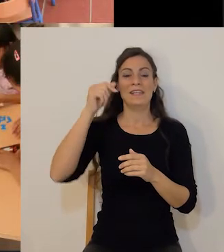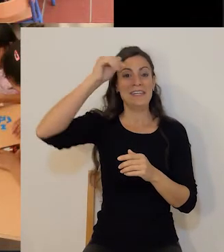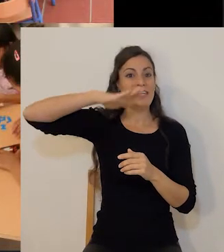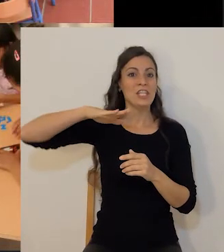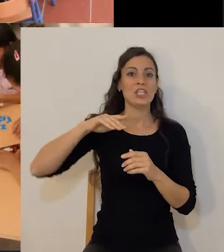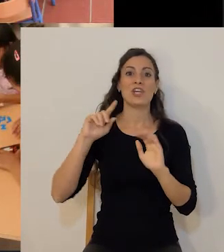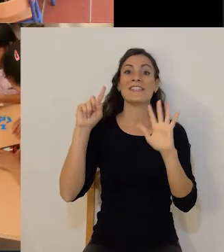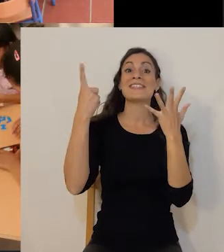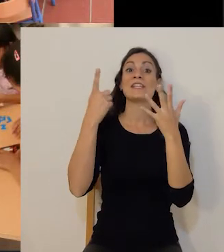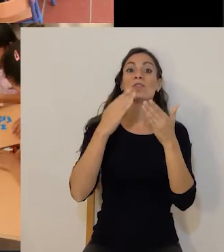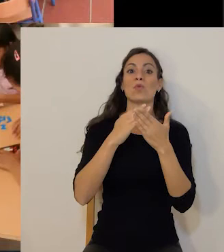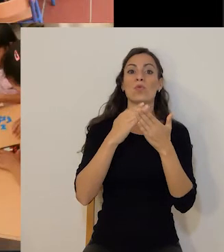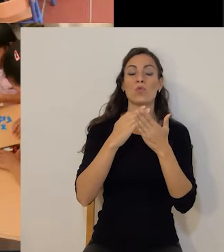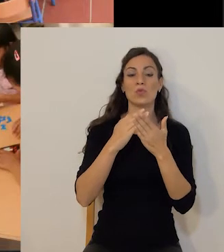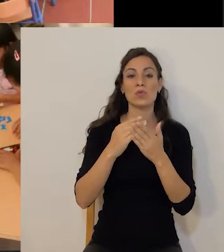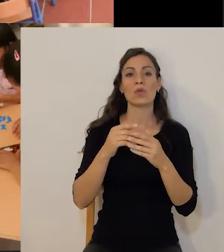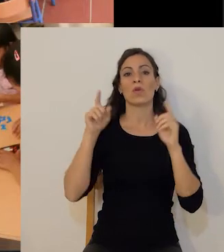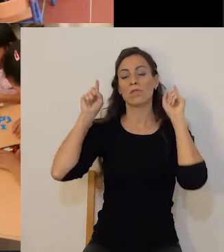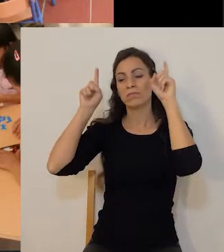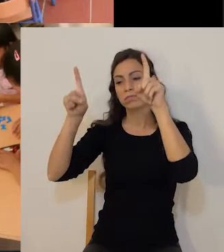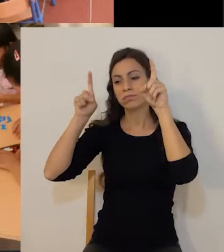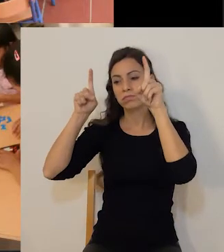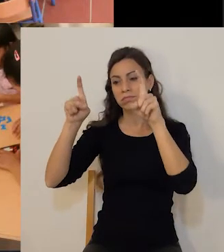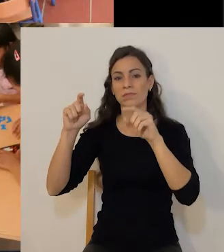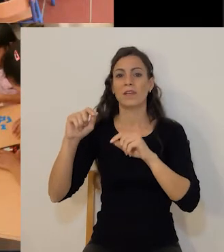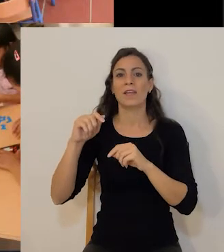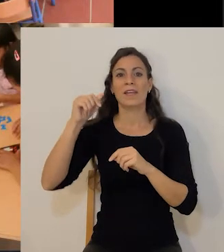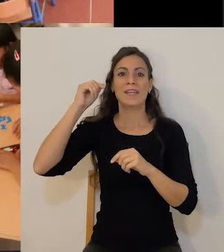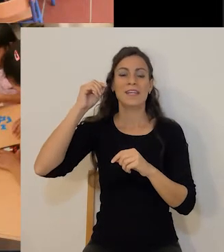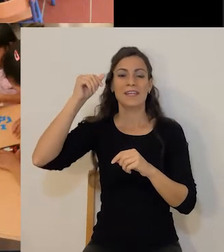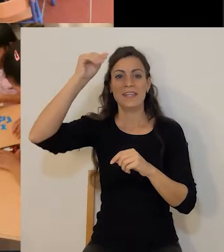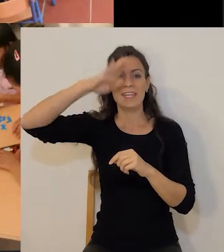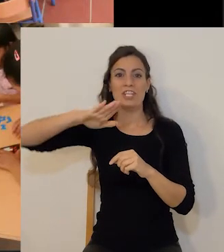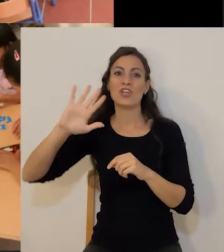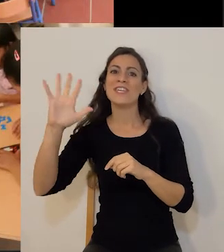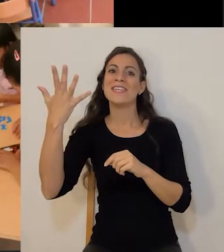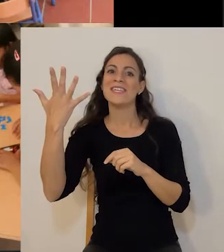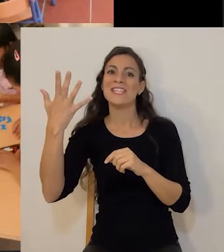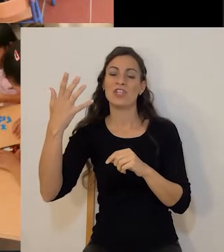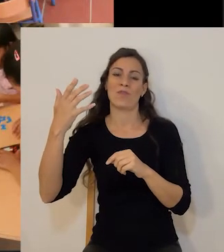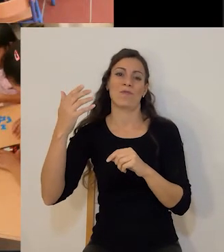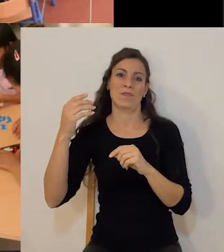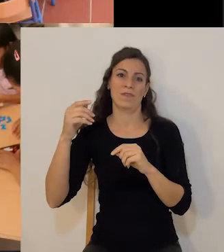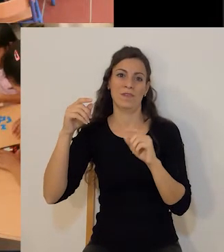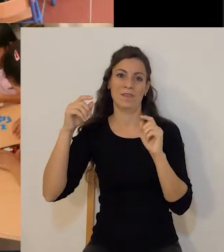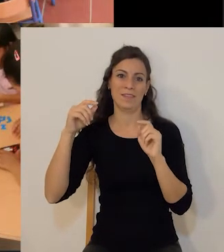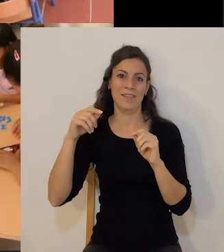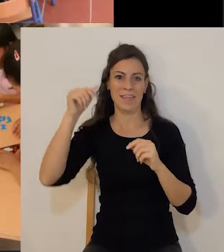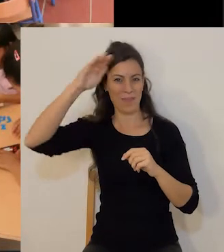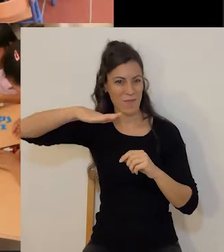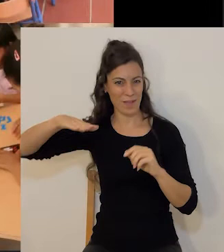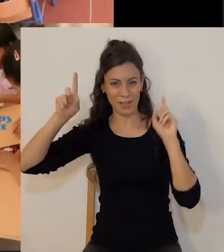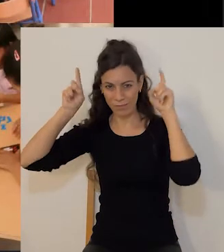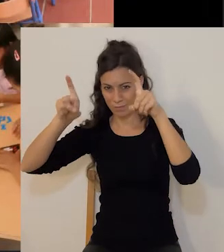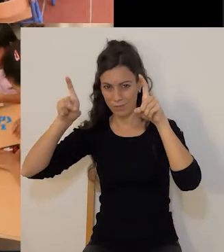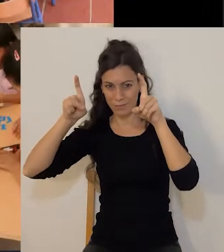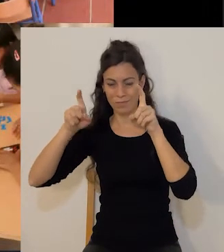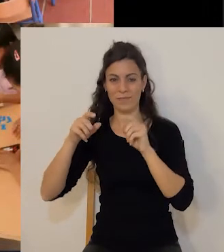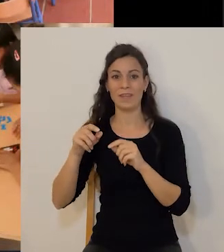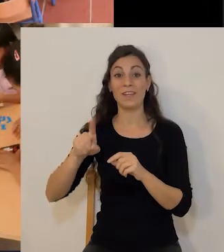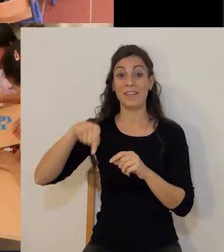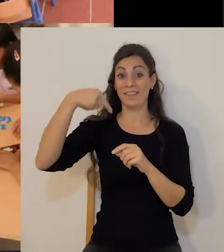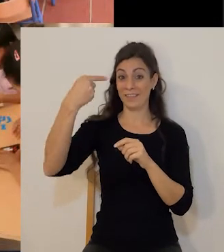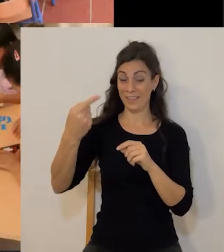a niños y niñas de quinto de infantil. Ellos aprenden el juego y luego son los que